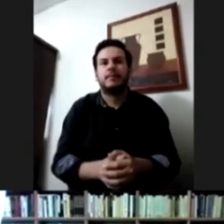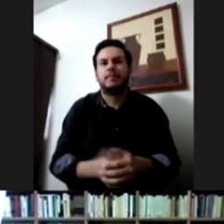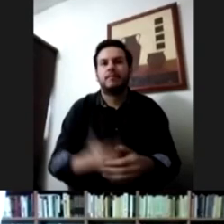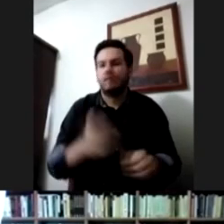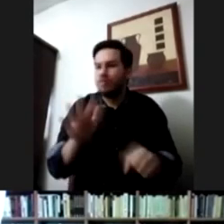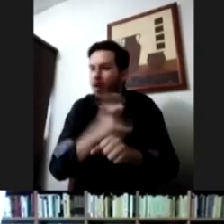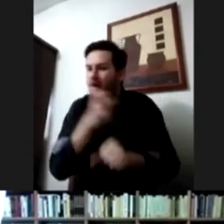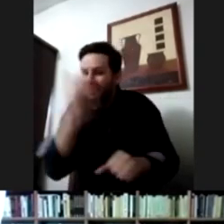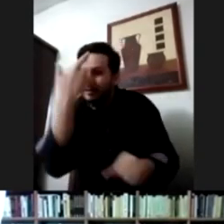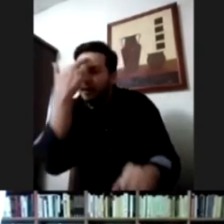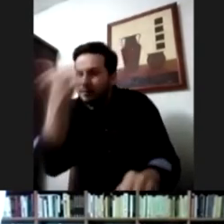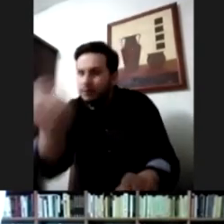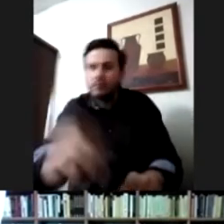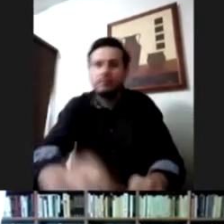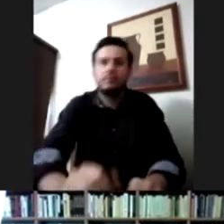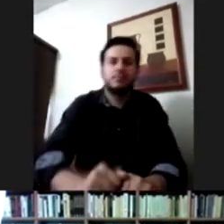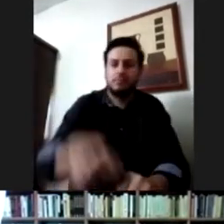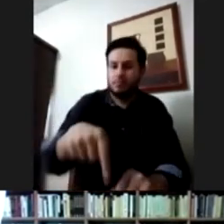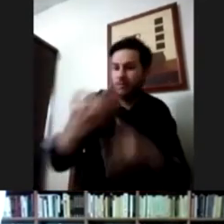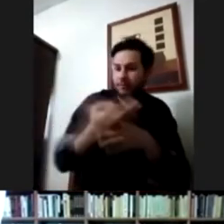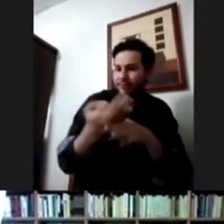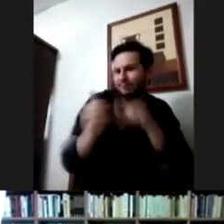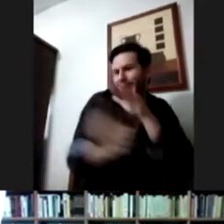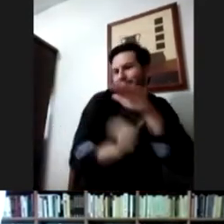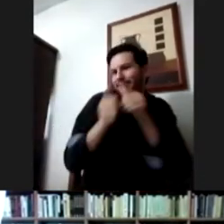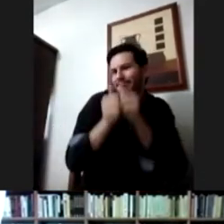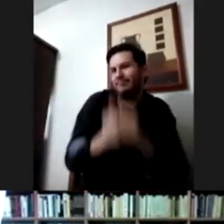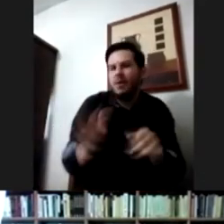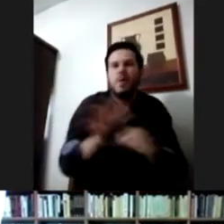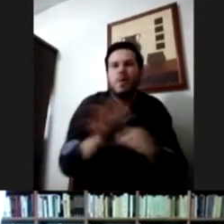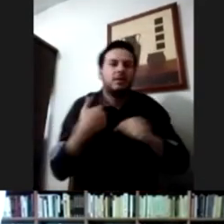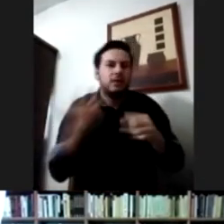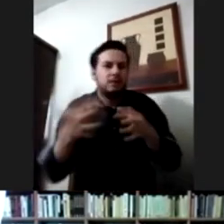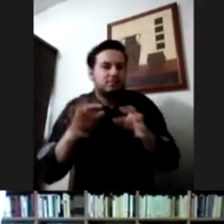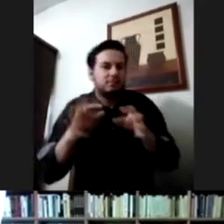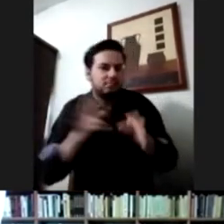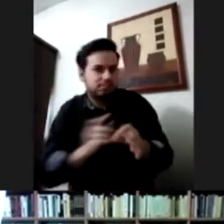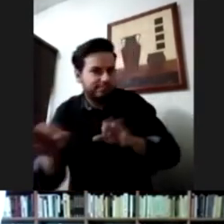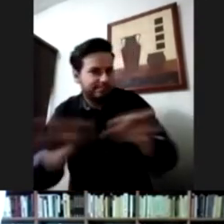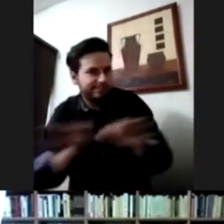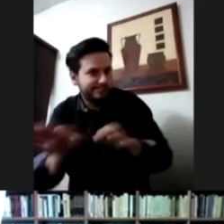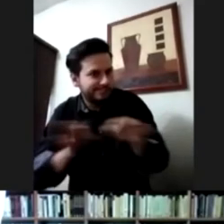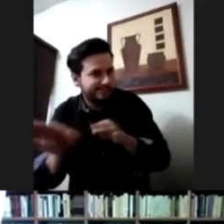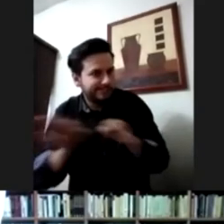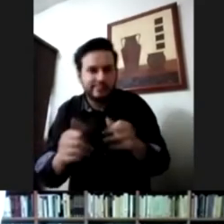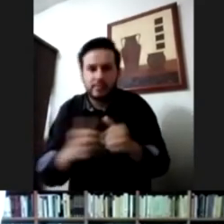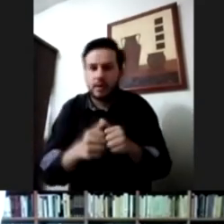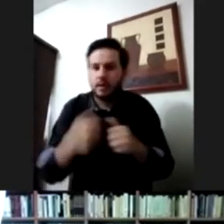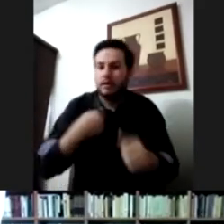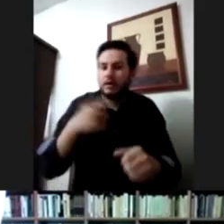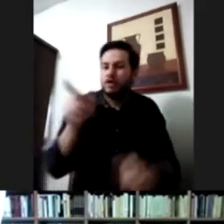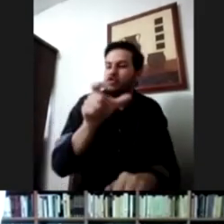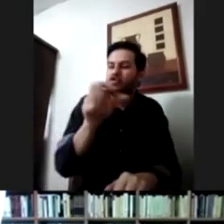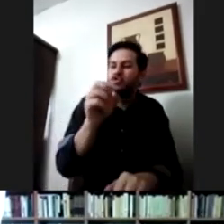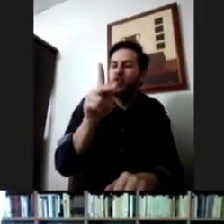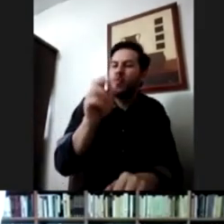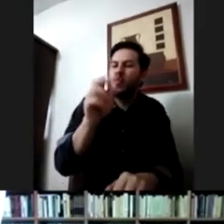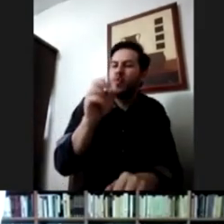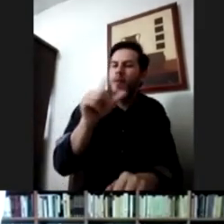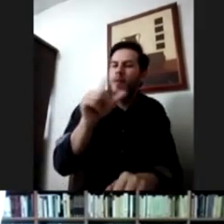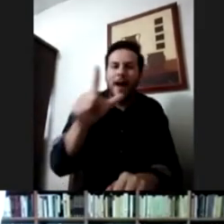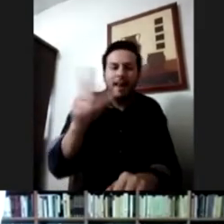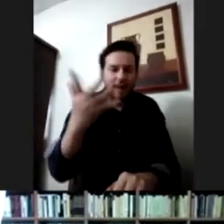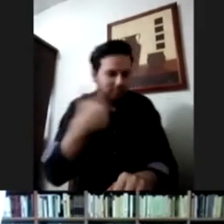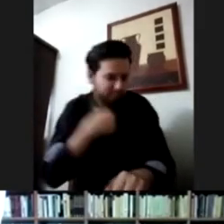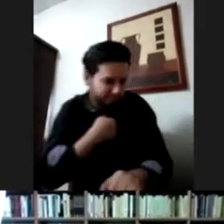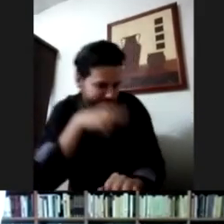de esta pandemia. Y en el trabajo que hacemos desde Melel Xochobal en estos momentos también